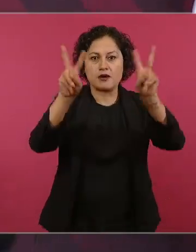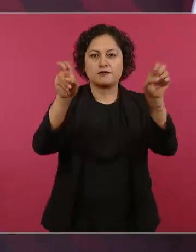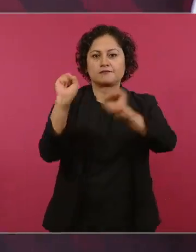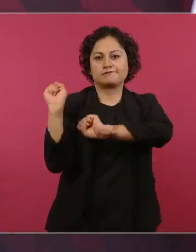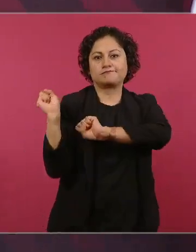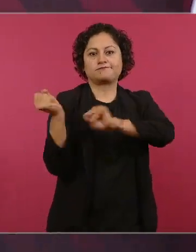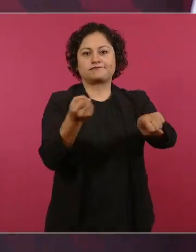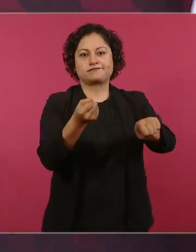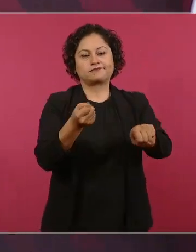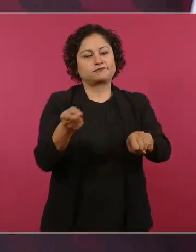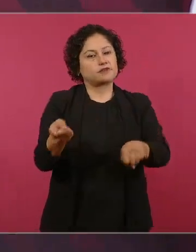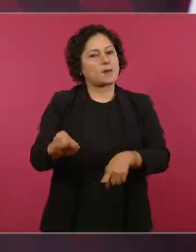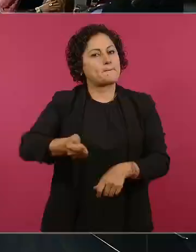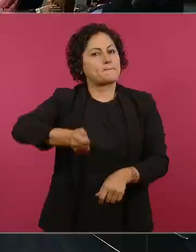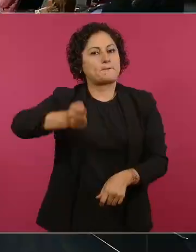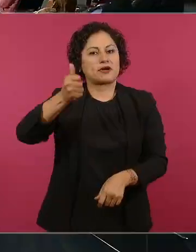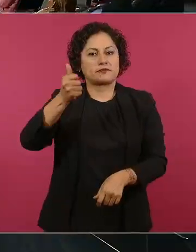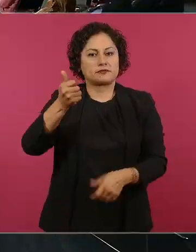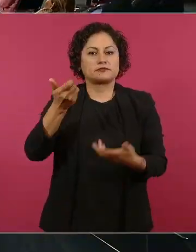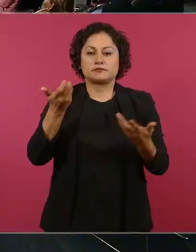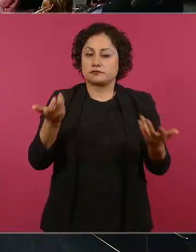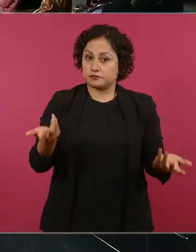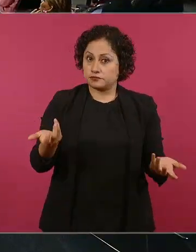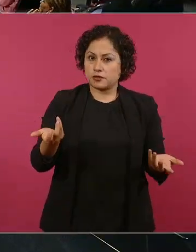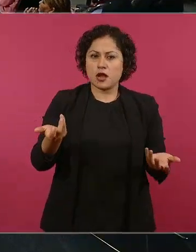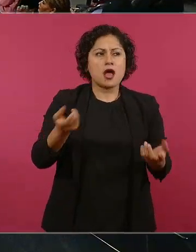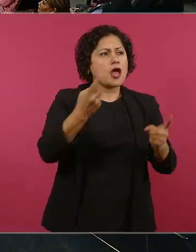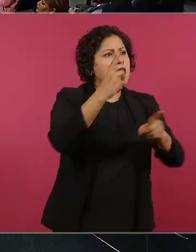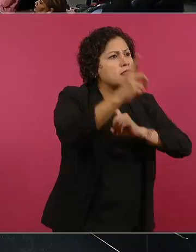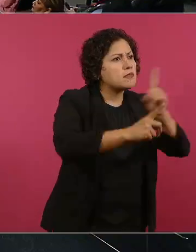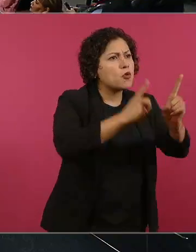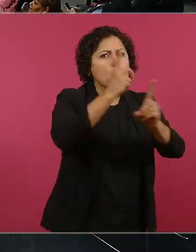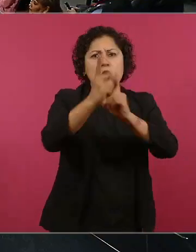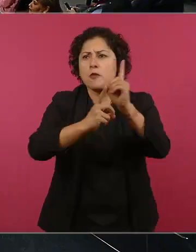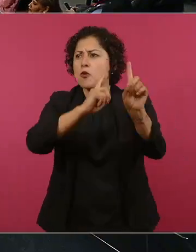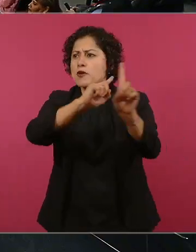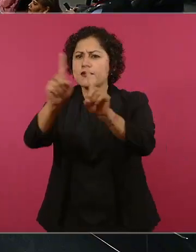Y hay que apoyar todos los deportes.